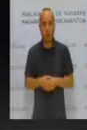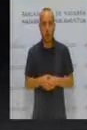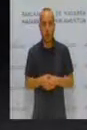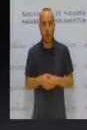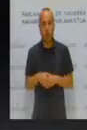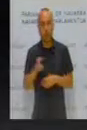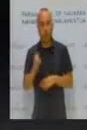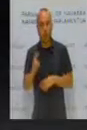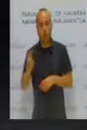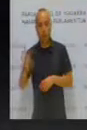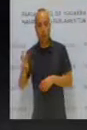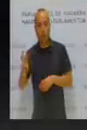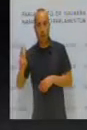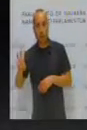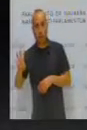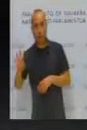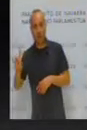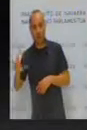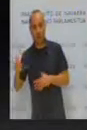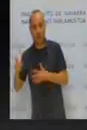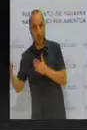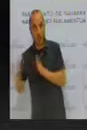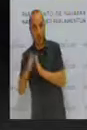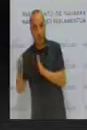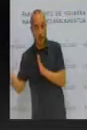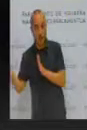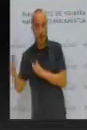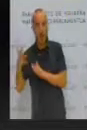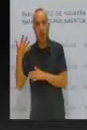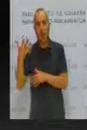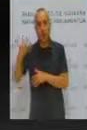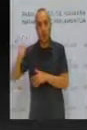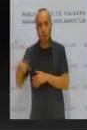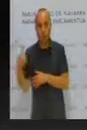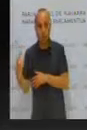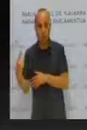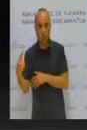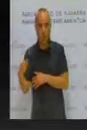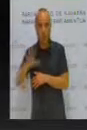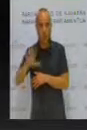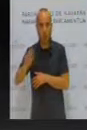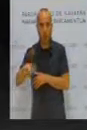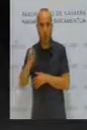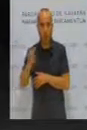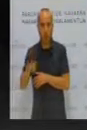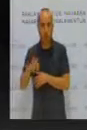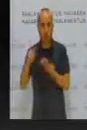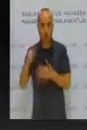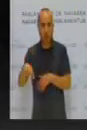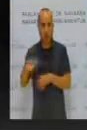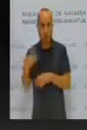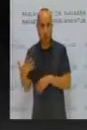12, 13, 14, 15 y 16, 5,1, 5,14, 6,5, 5,2 y